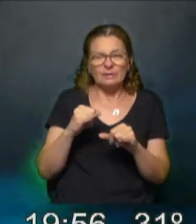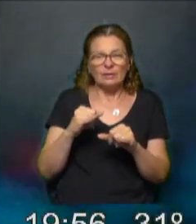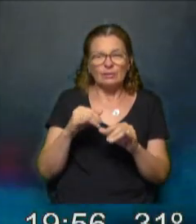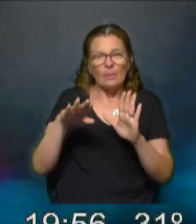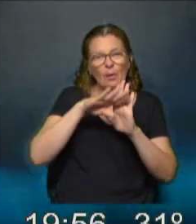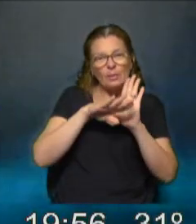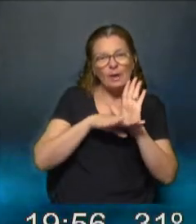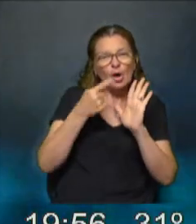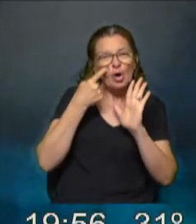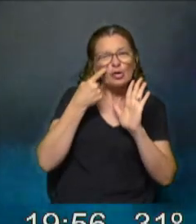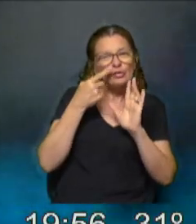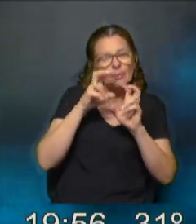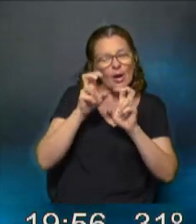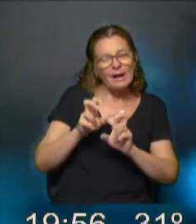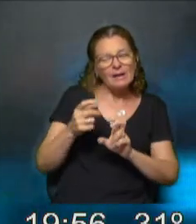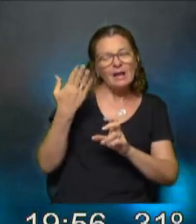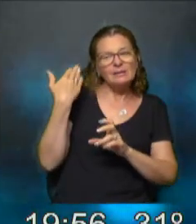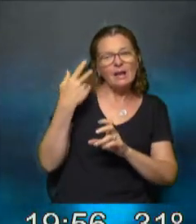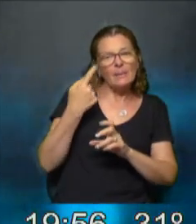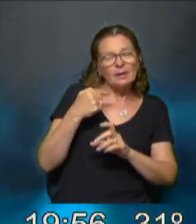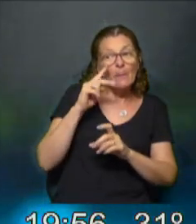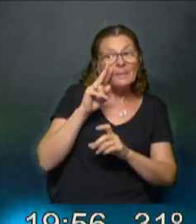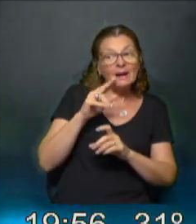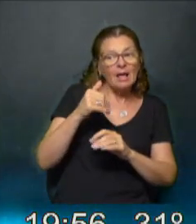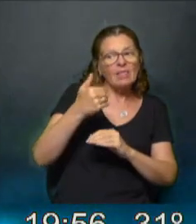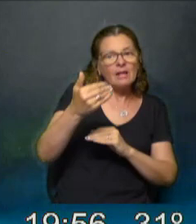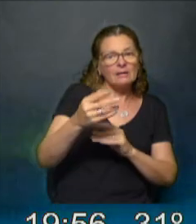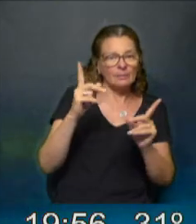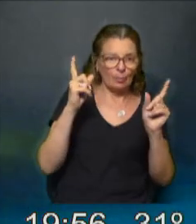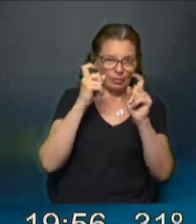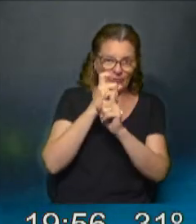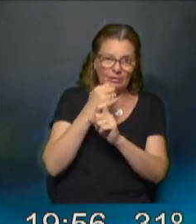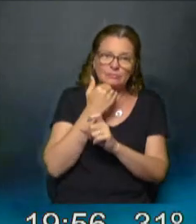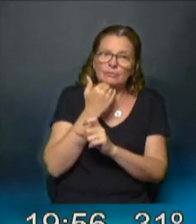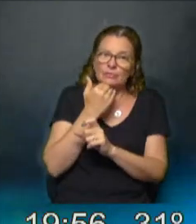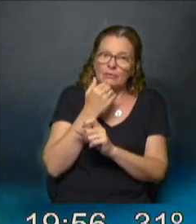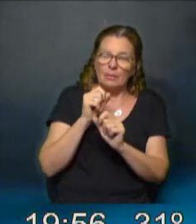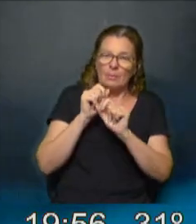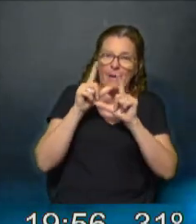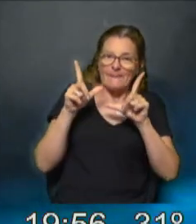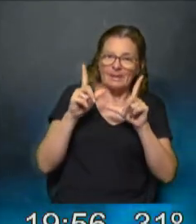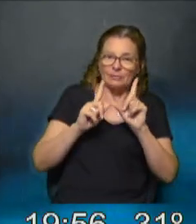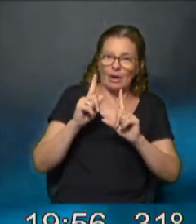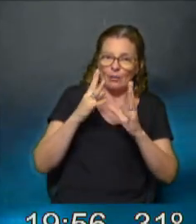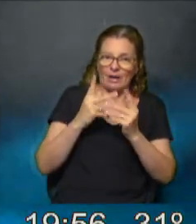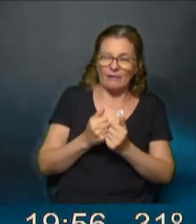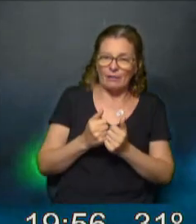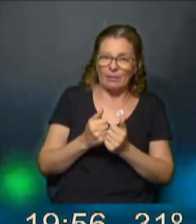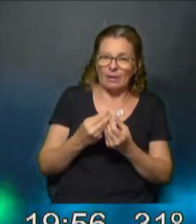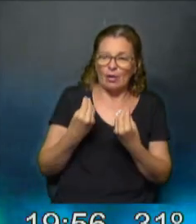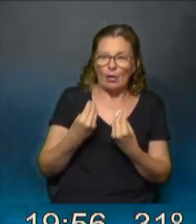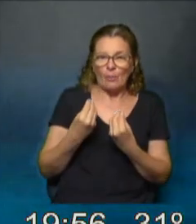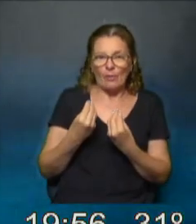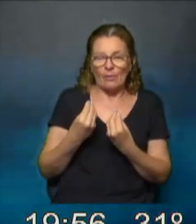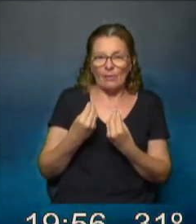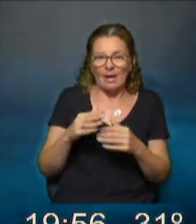las medidas podemos hacer un análisis hacia atrás pero mira hacia adante es muy complicado y no sabemos Qué impacto va a tener esto Y de alguna manera Qué tipo de gobernabilidad le